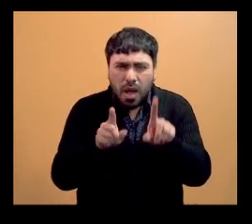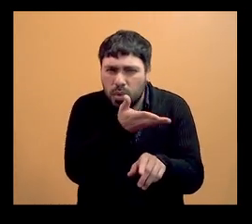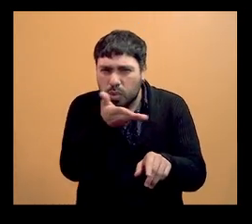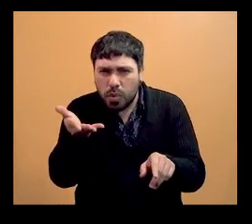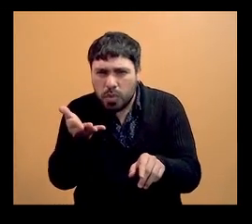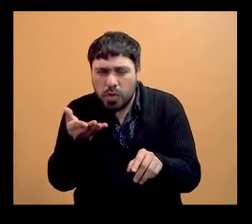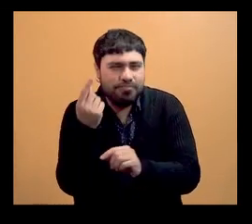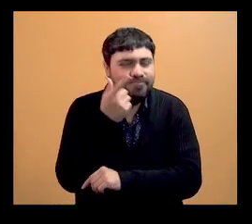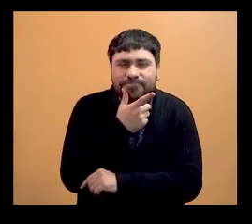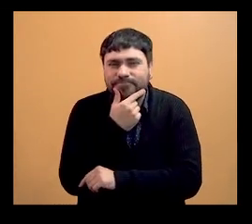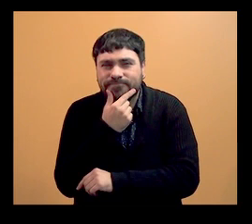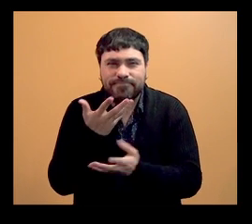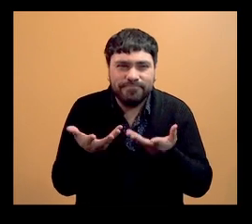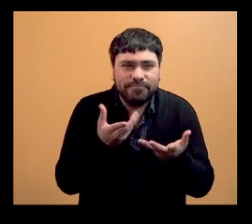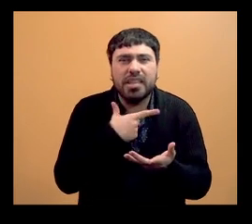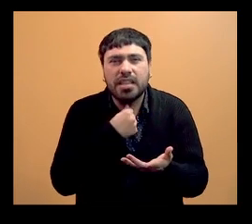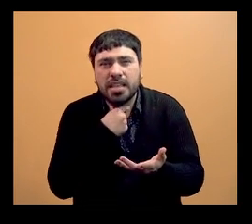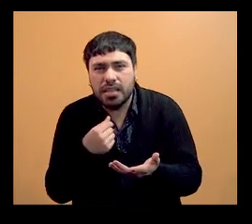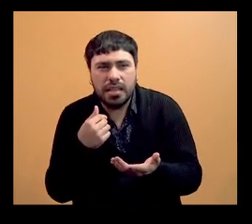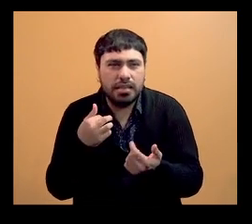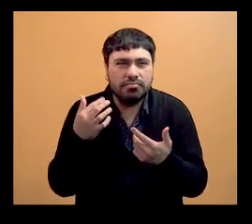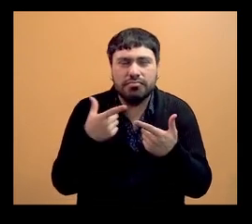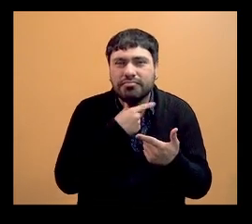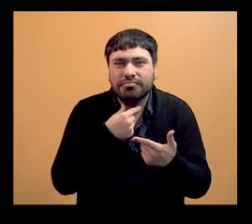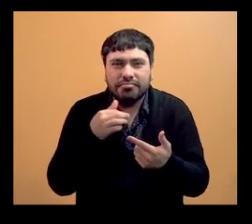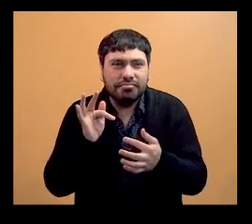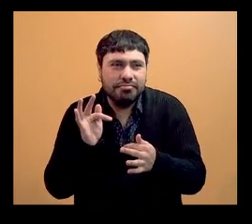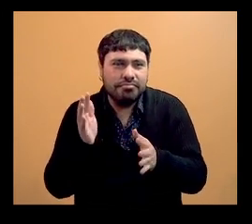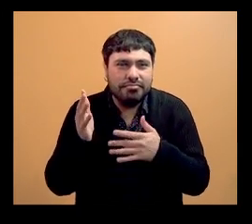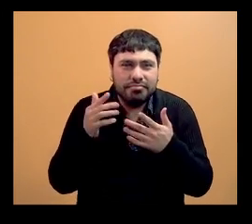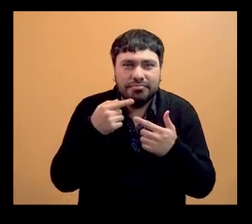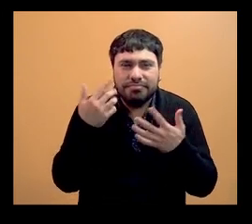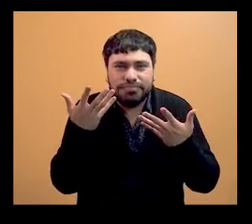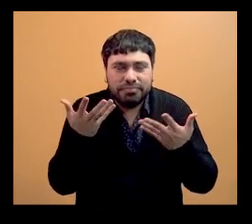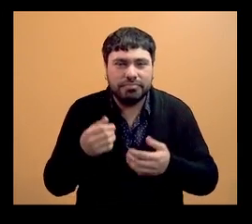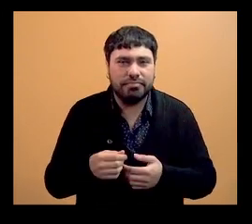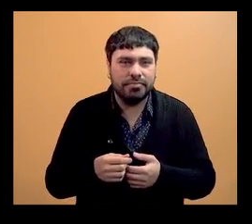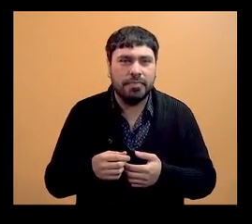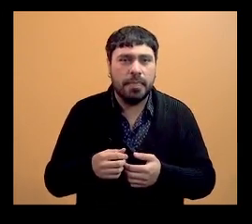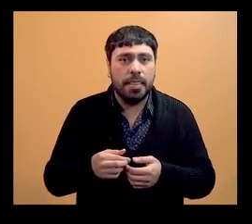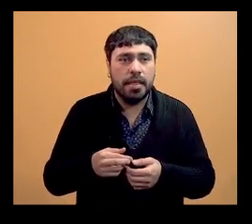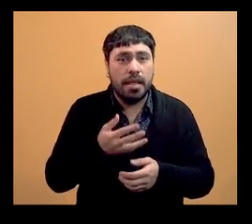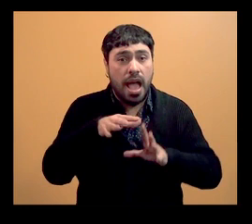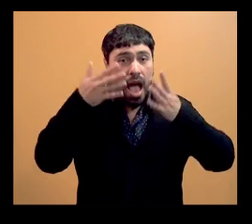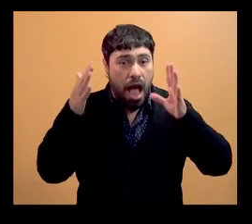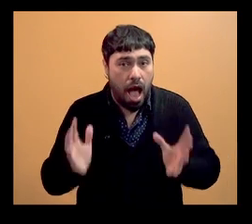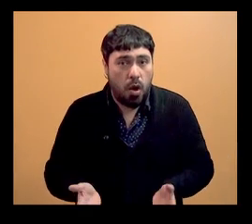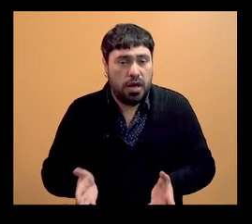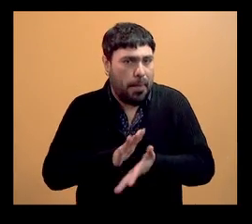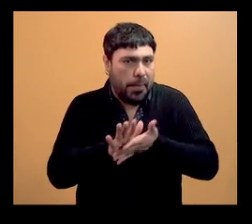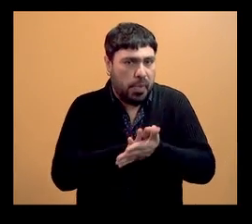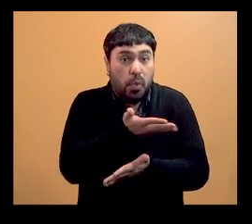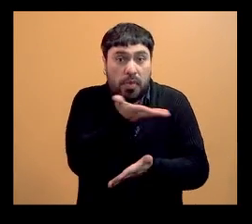debe renunciar a su trabajo y convertirse en alguna suerte de constructor espacial. La respuesta es no, definitivamente no, no lo haga, por